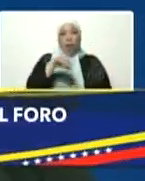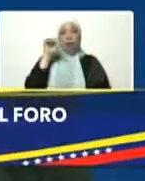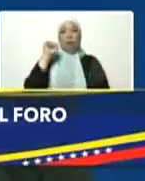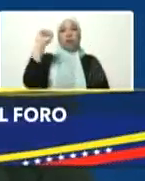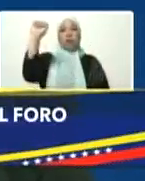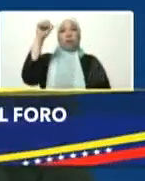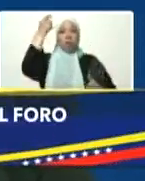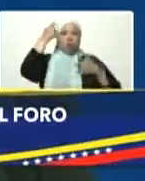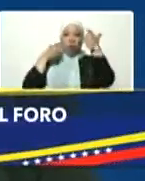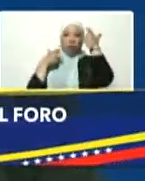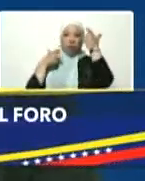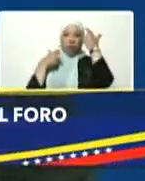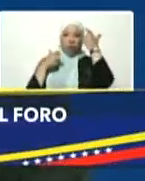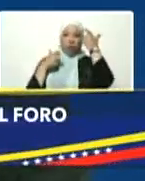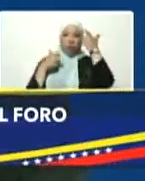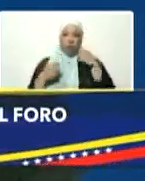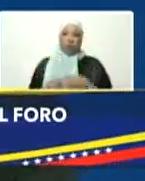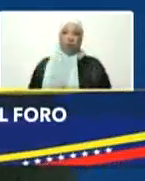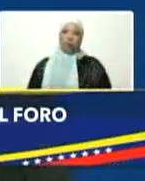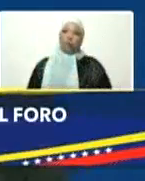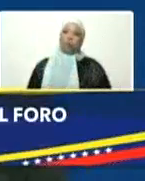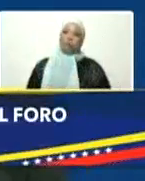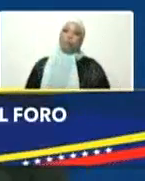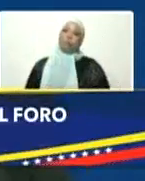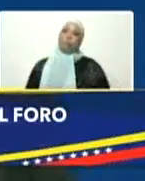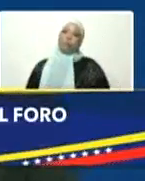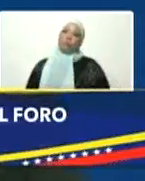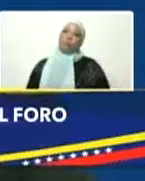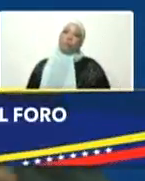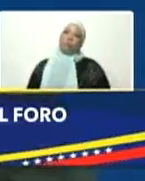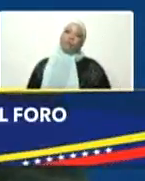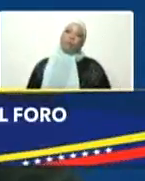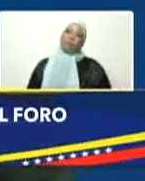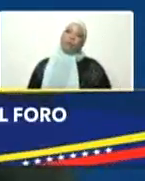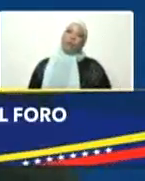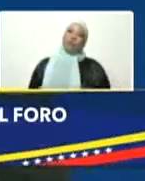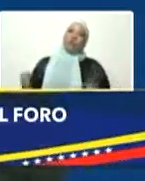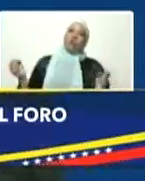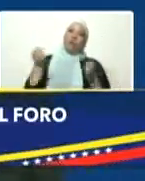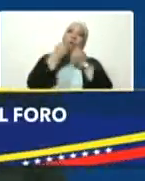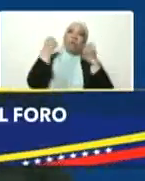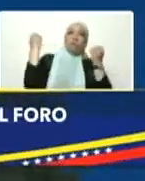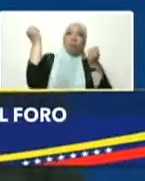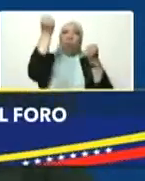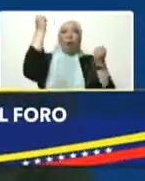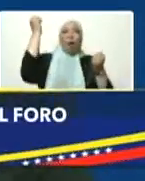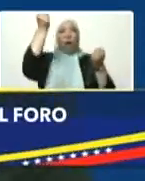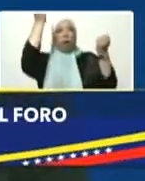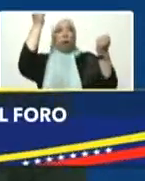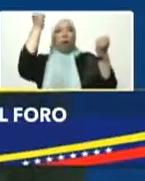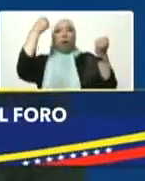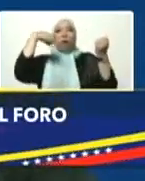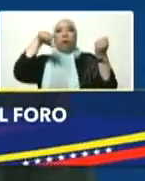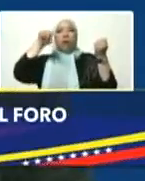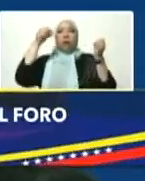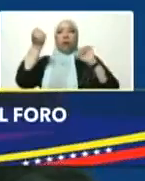Chávez. Su lucha también por evitar que fuera